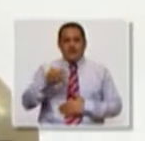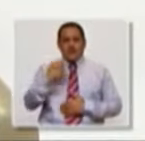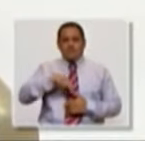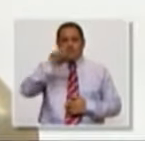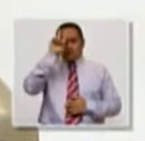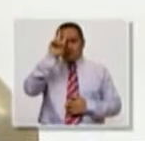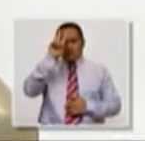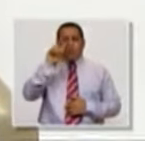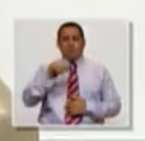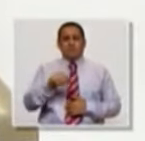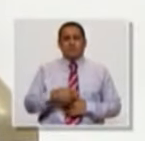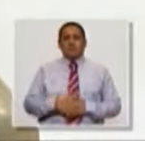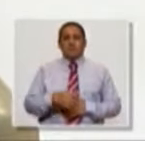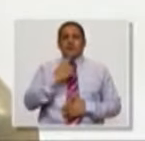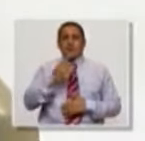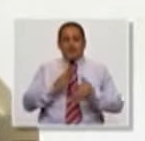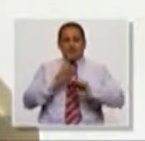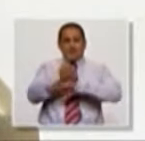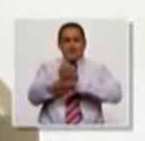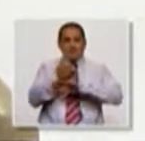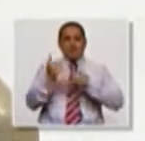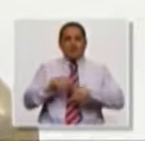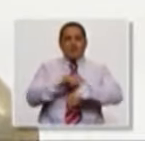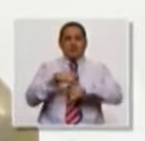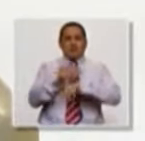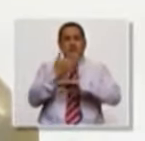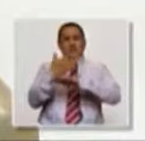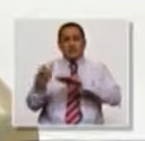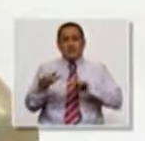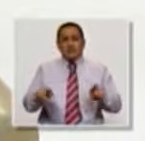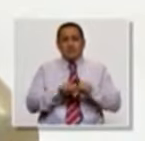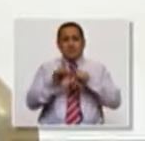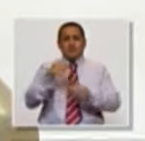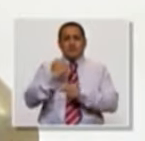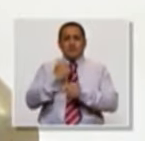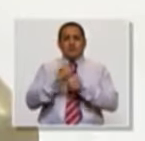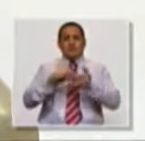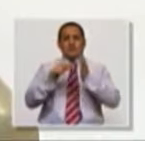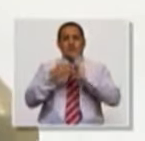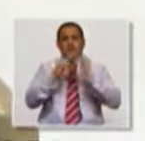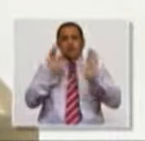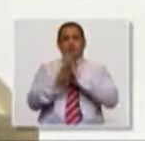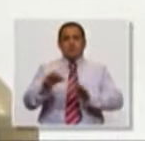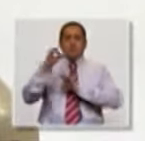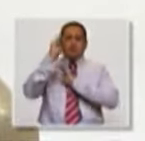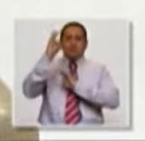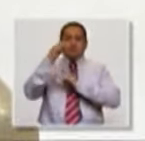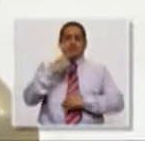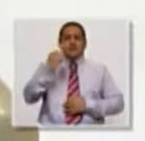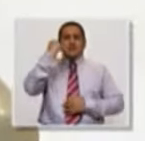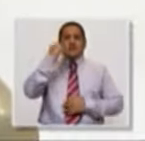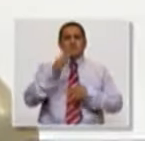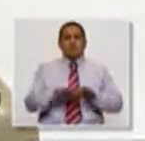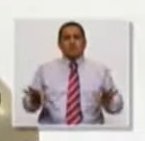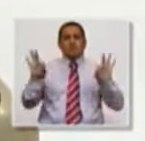país, digamos, ha ingresado tardíamente en la dinámica de lo que son el discurso de los derechos fundamentales,